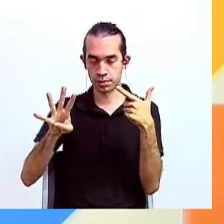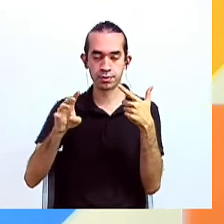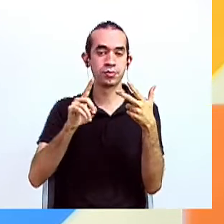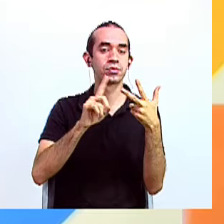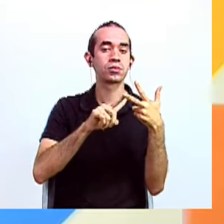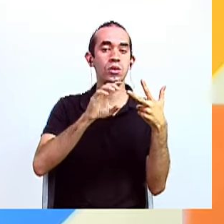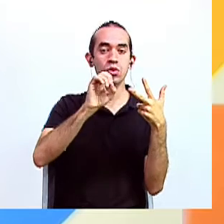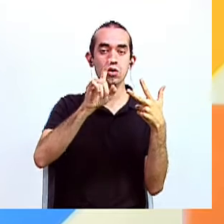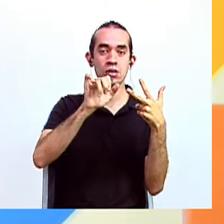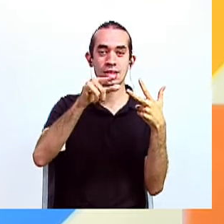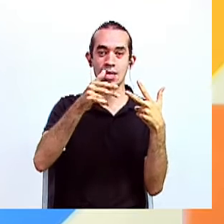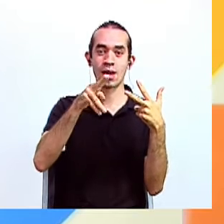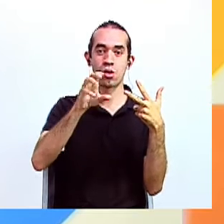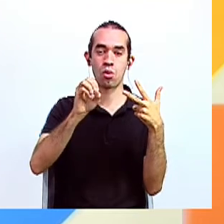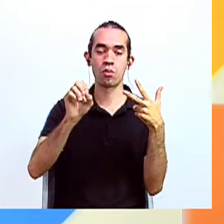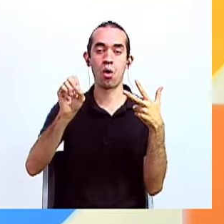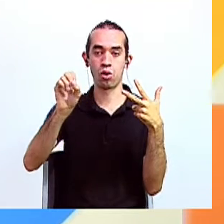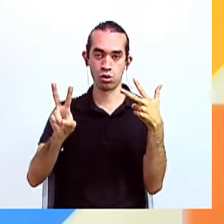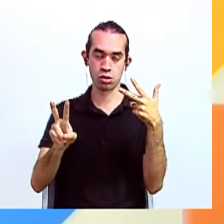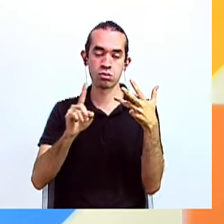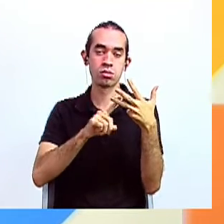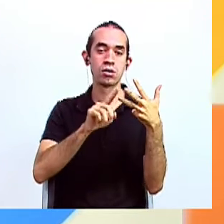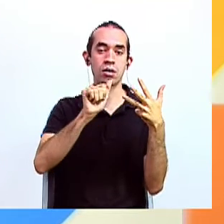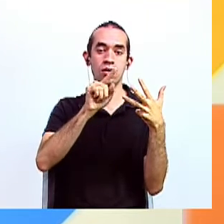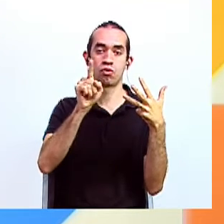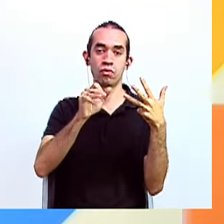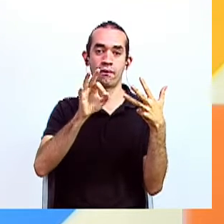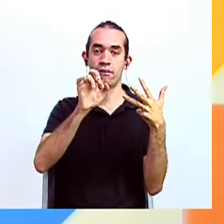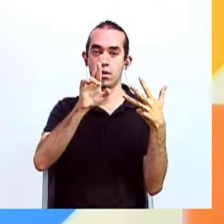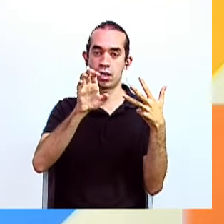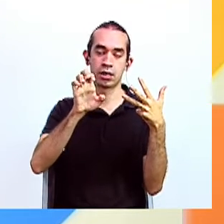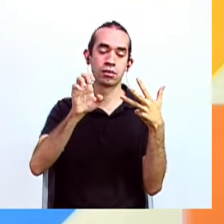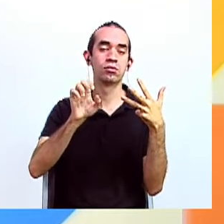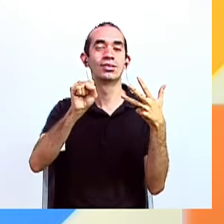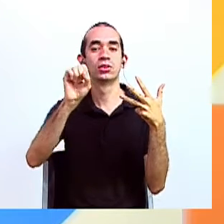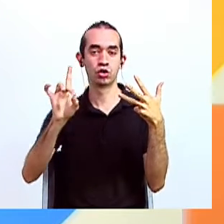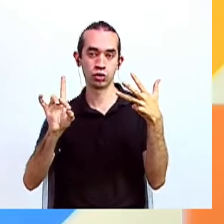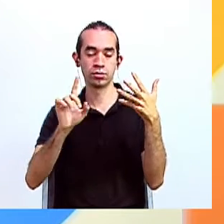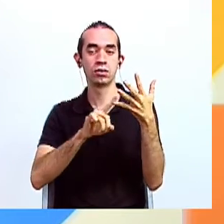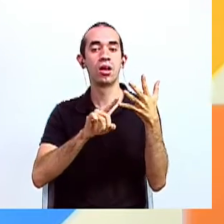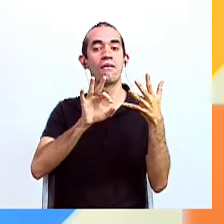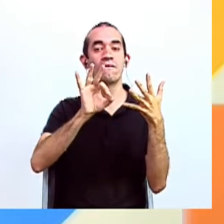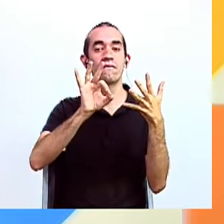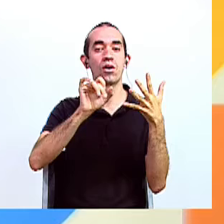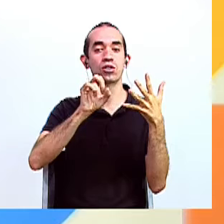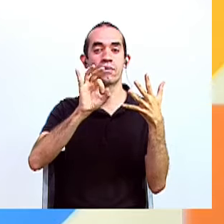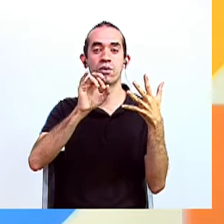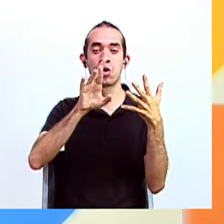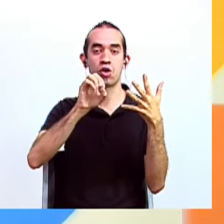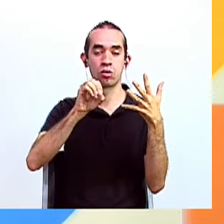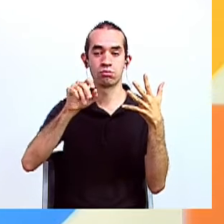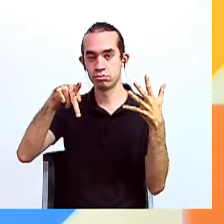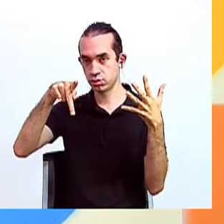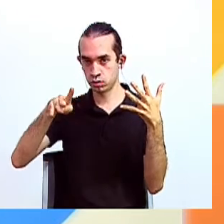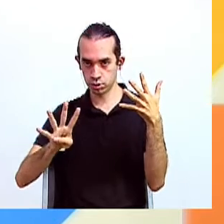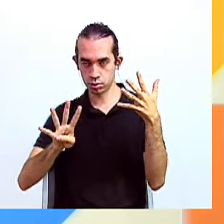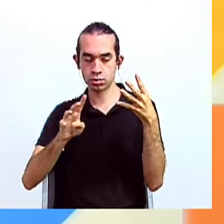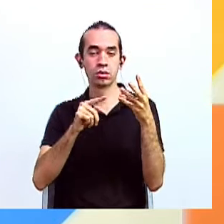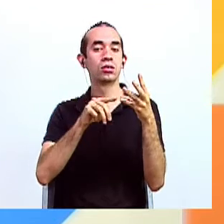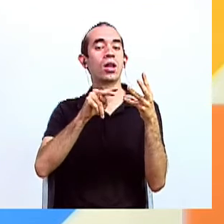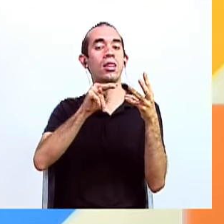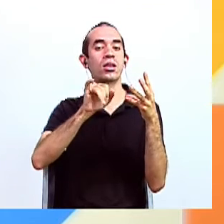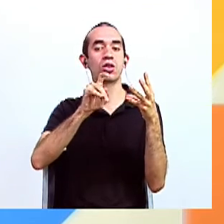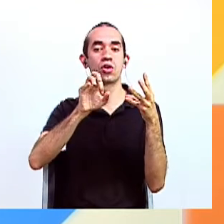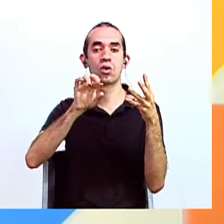oxígeno, del azufre, del fósforo y del nitrógeno. Estoy segura y les puedo